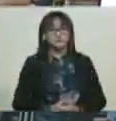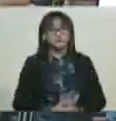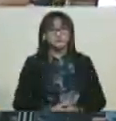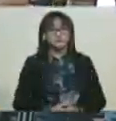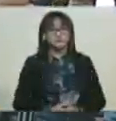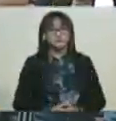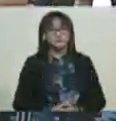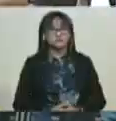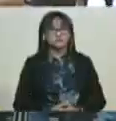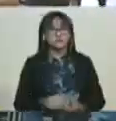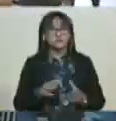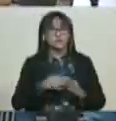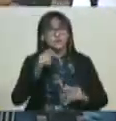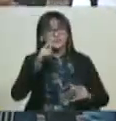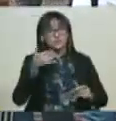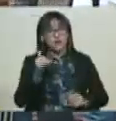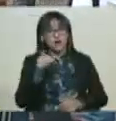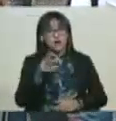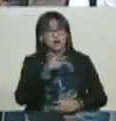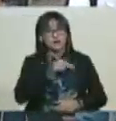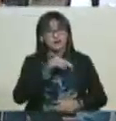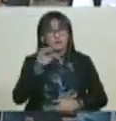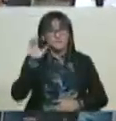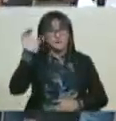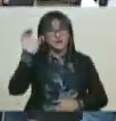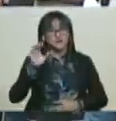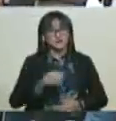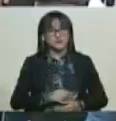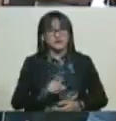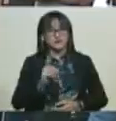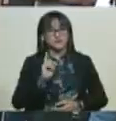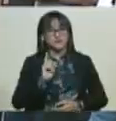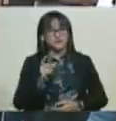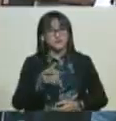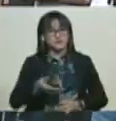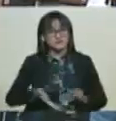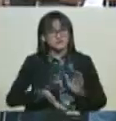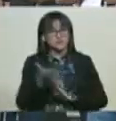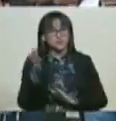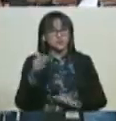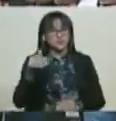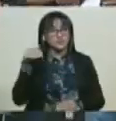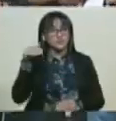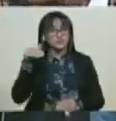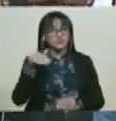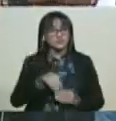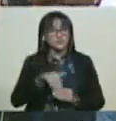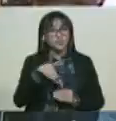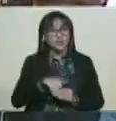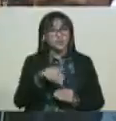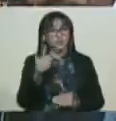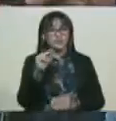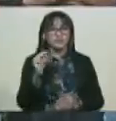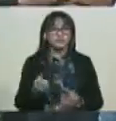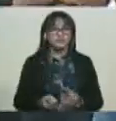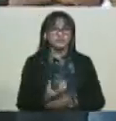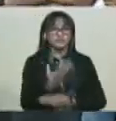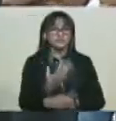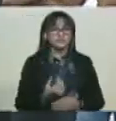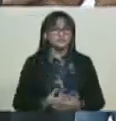todos los que tengan carne de la patria tienen que salir a ejercer su derecho al voto el 20 de